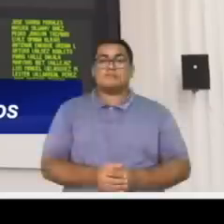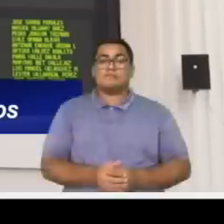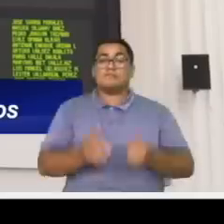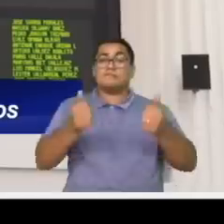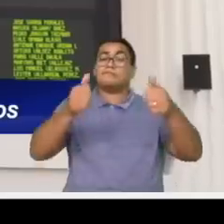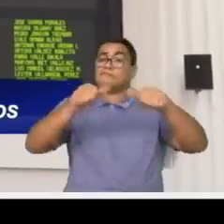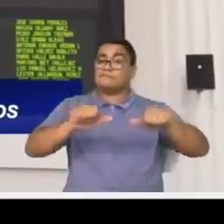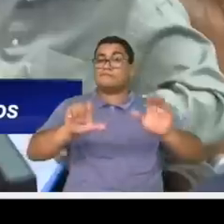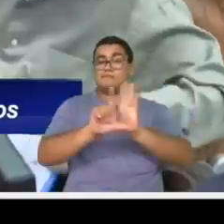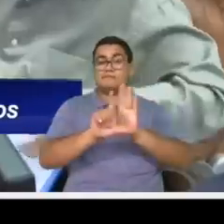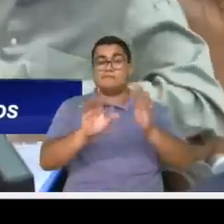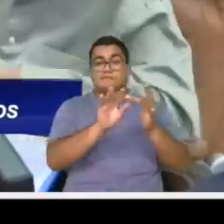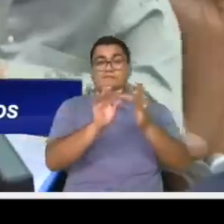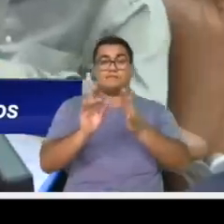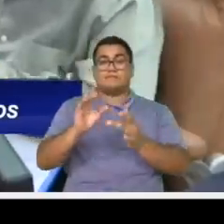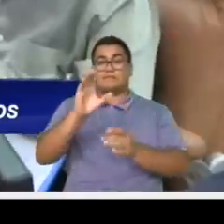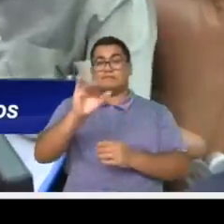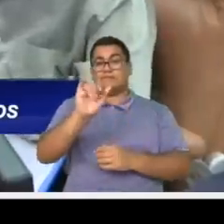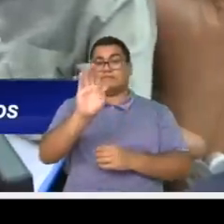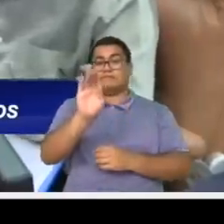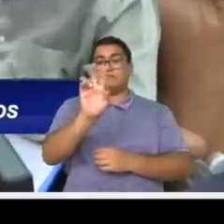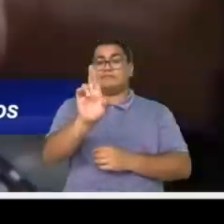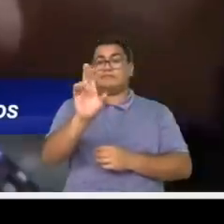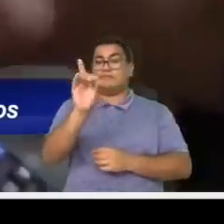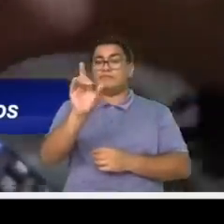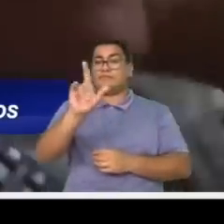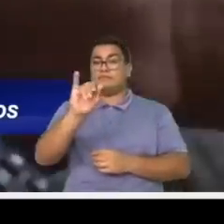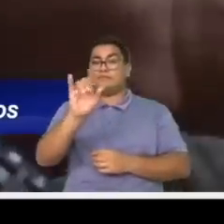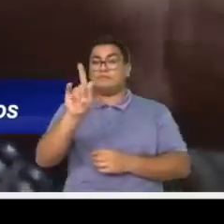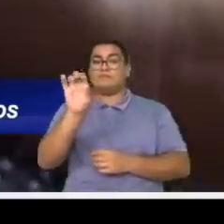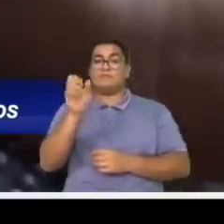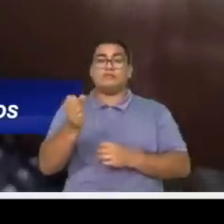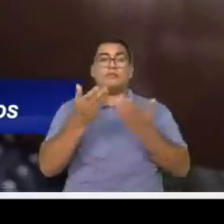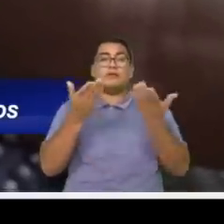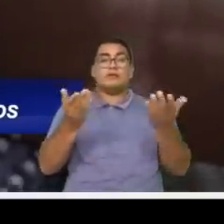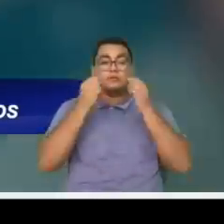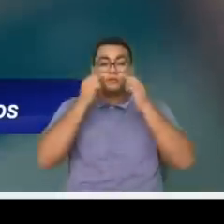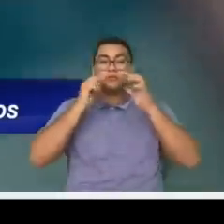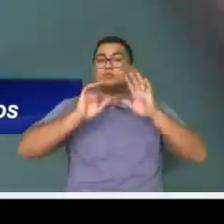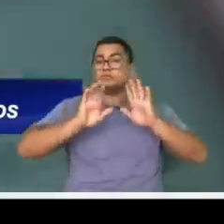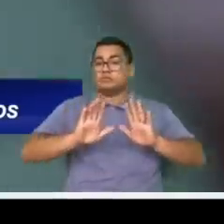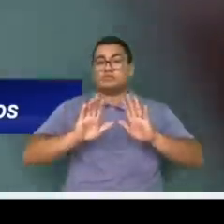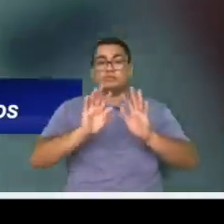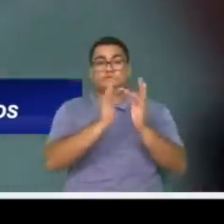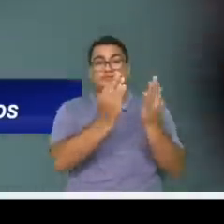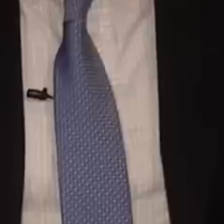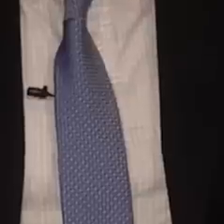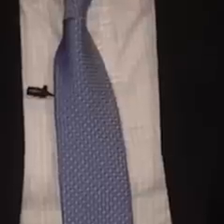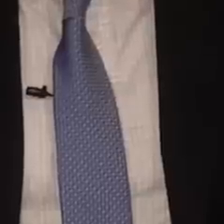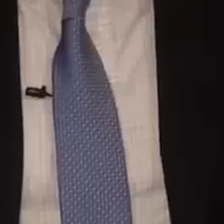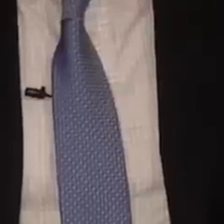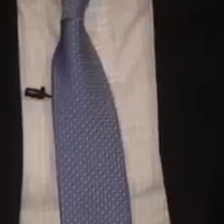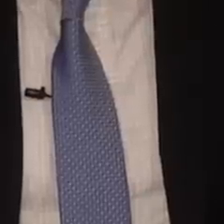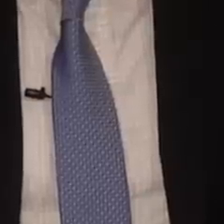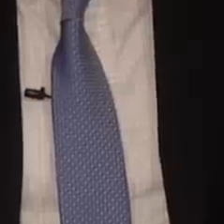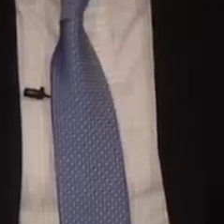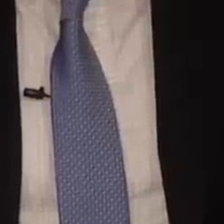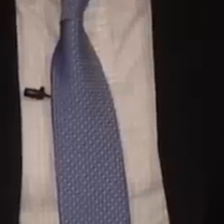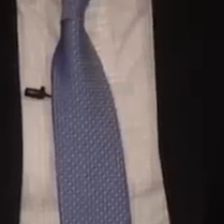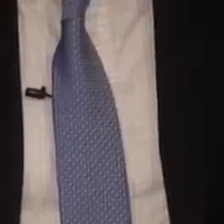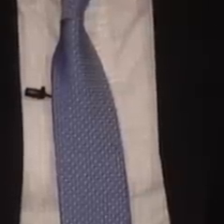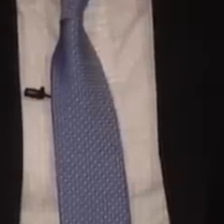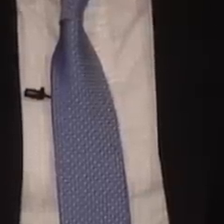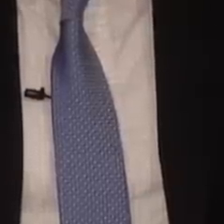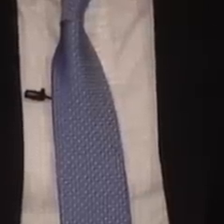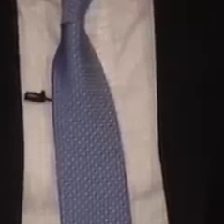Aprueban ley especial de ciberdelitos para la seguridad y protección del Estado y de las familias nicaragüenses. La Asamblea Nacional aprobó